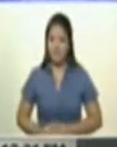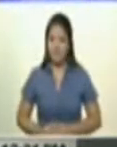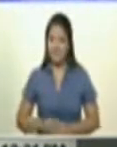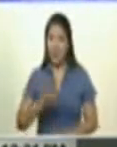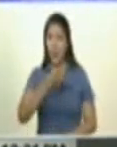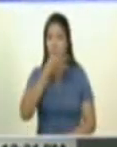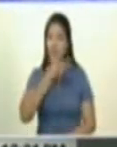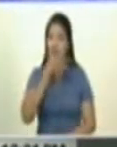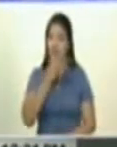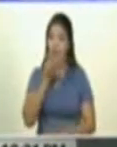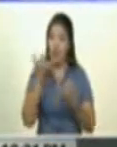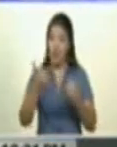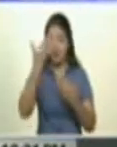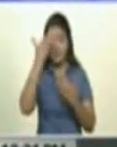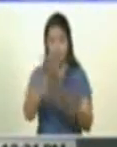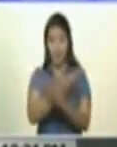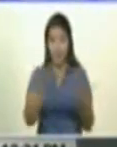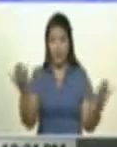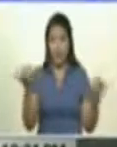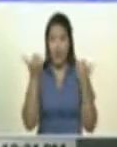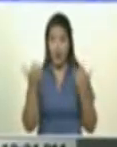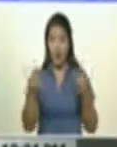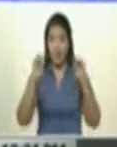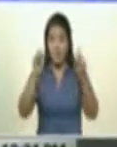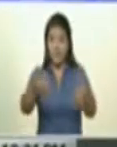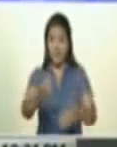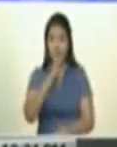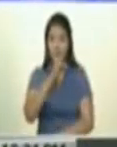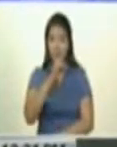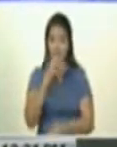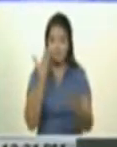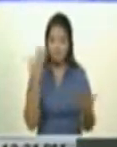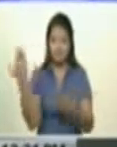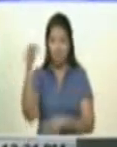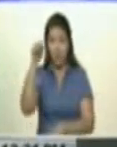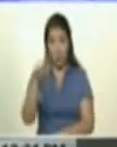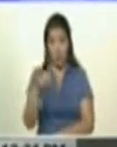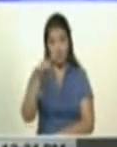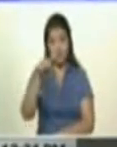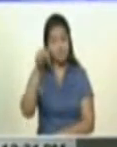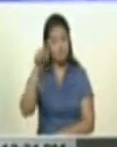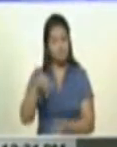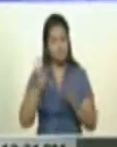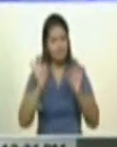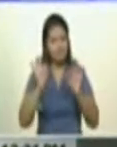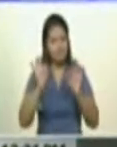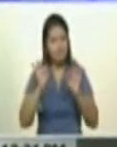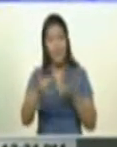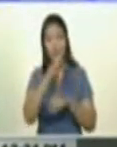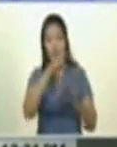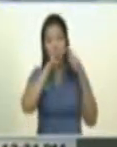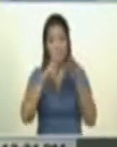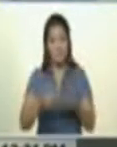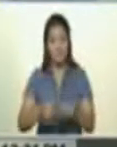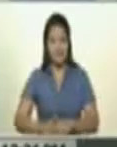Buenas tardes, Venezuela. A esta hora los saludamos. Nosotros de inmediato comenzamos con el reporte del día de hoy. Acá en este segmento, la noticia en